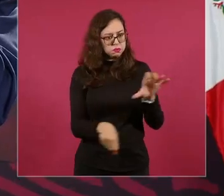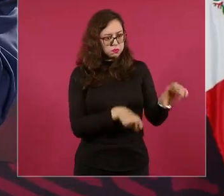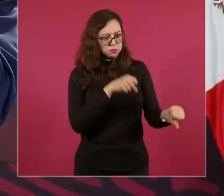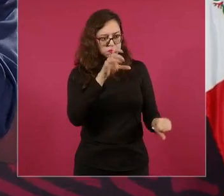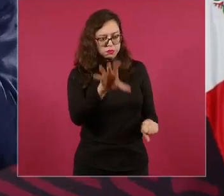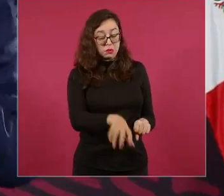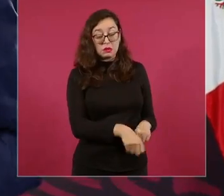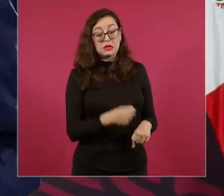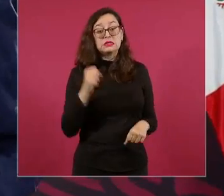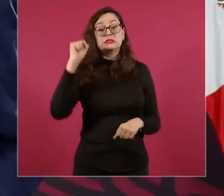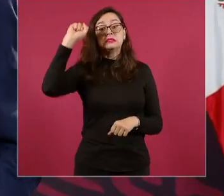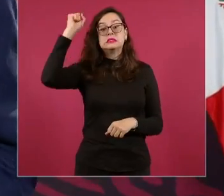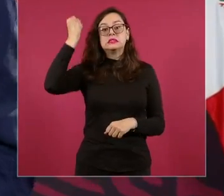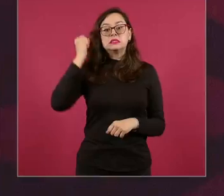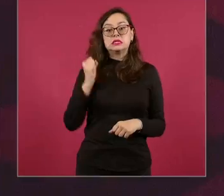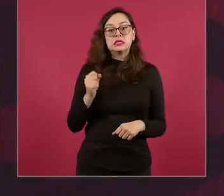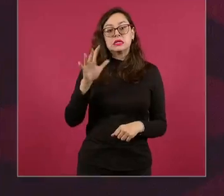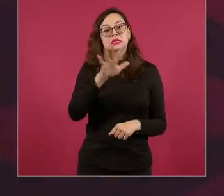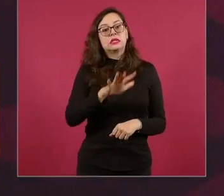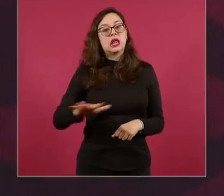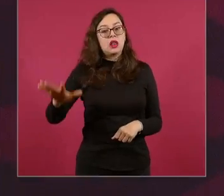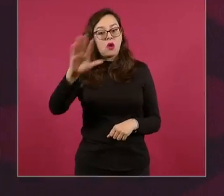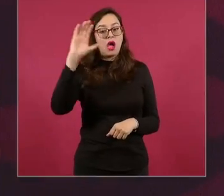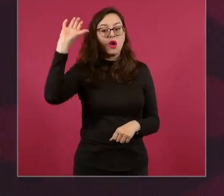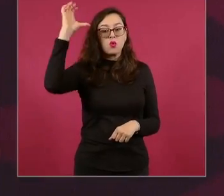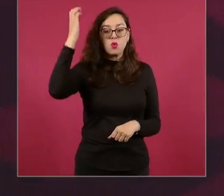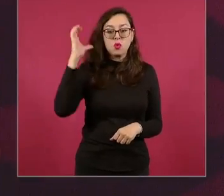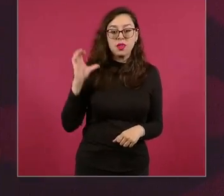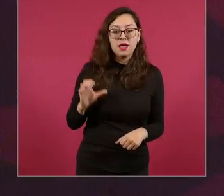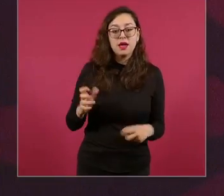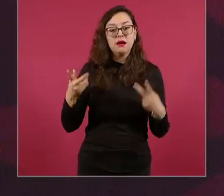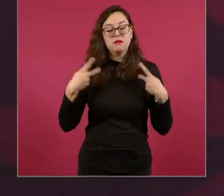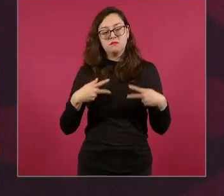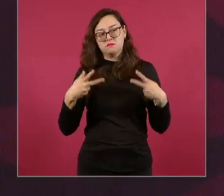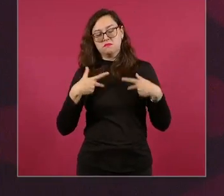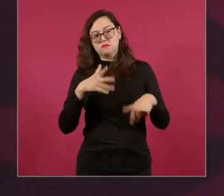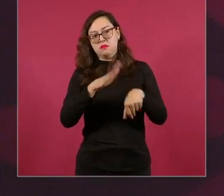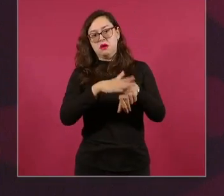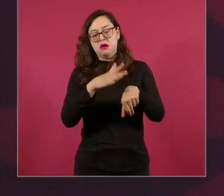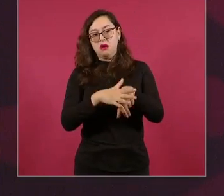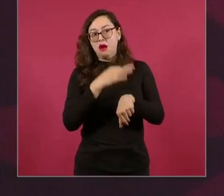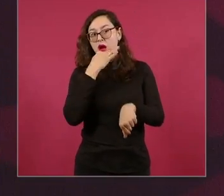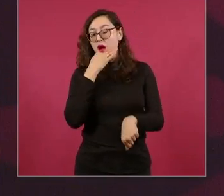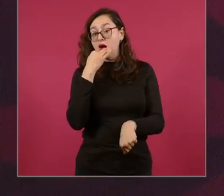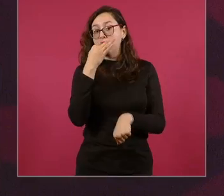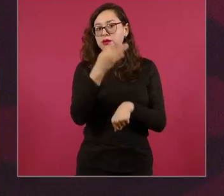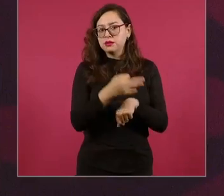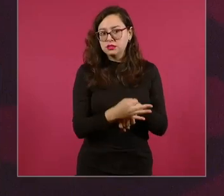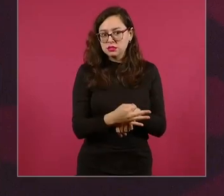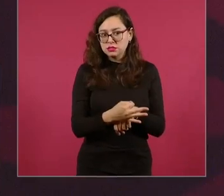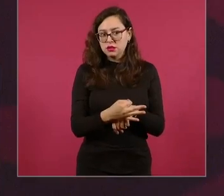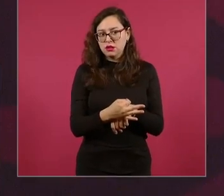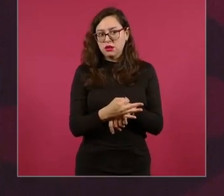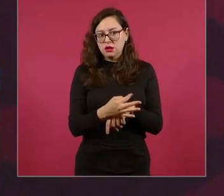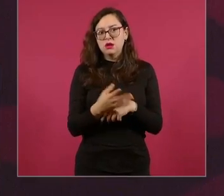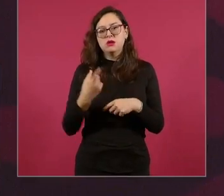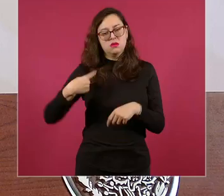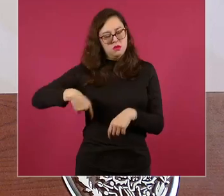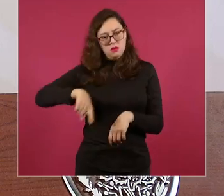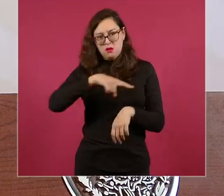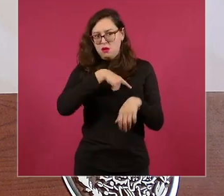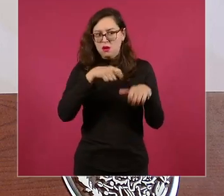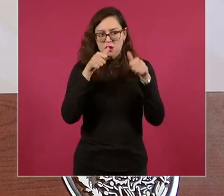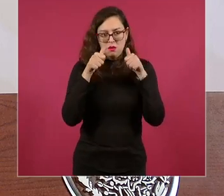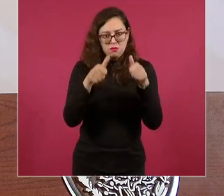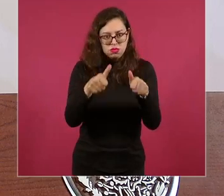y de Culiacán que eh se está pendiente